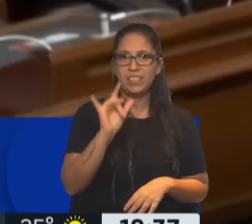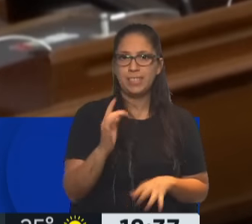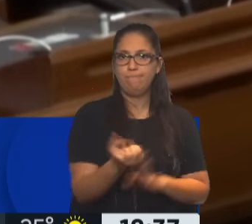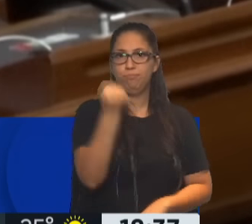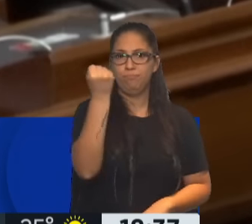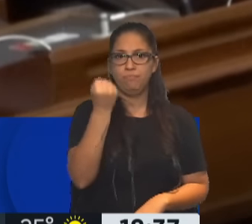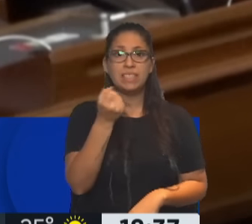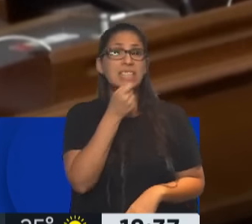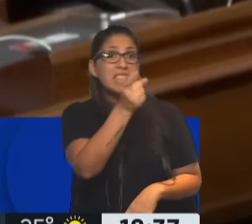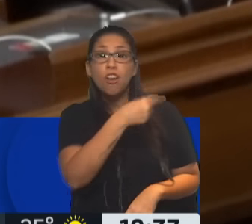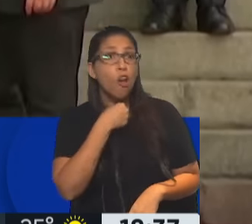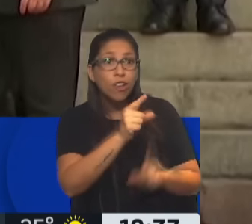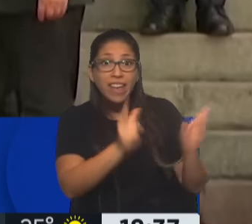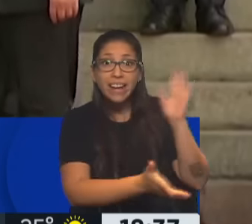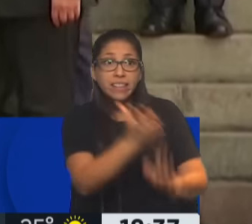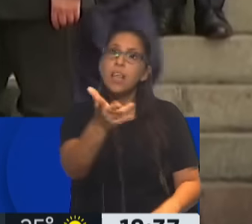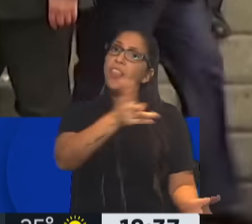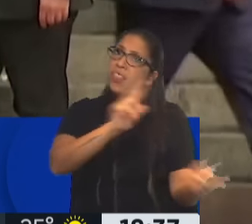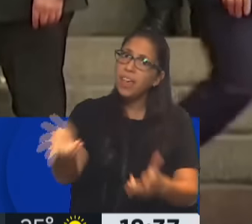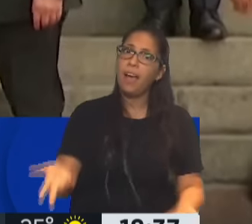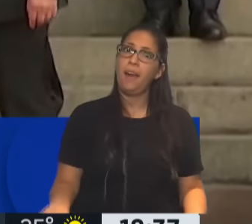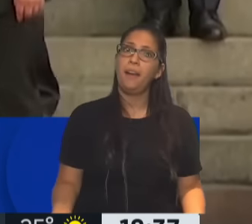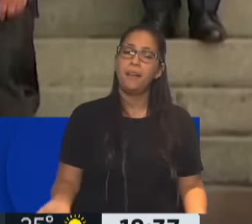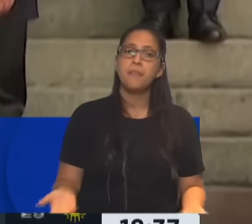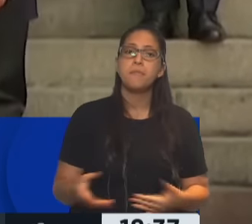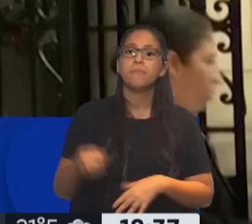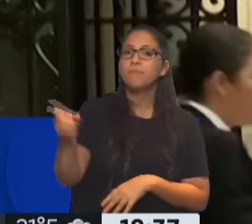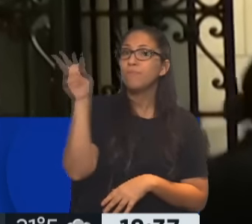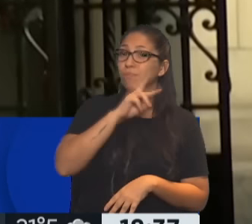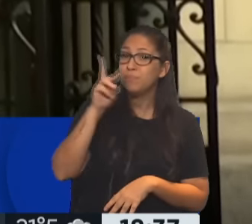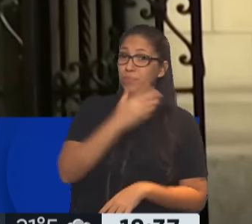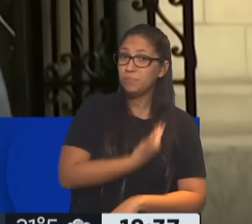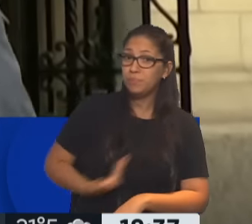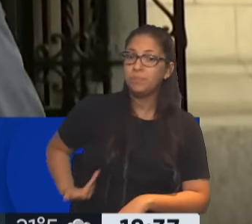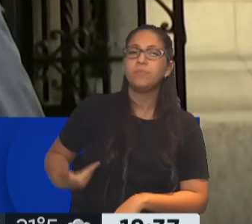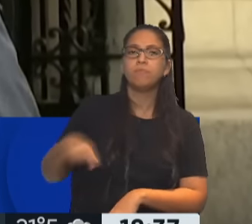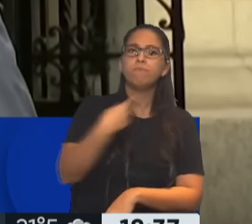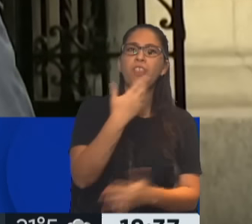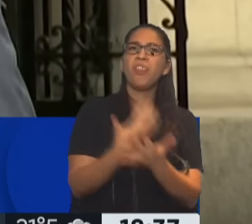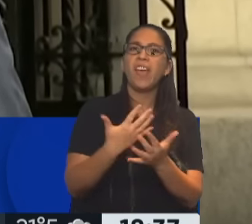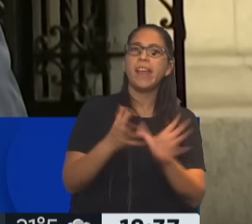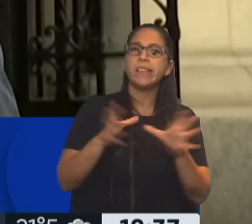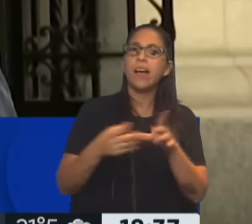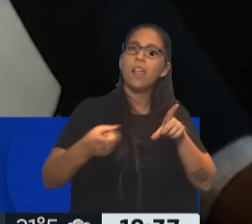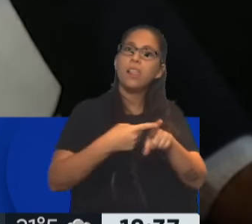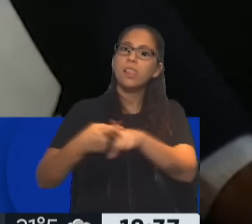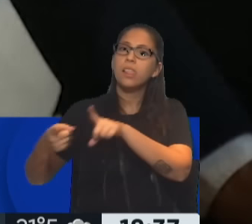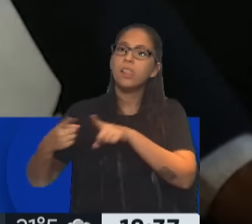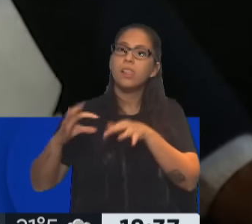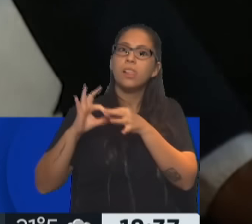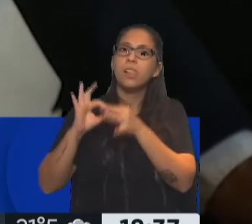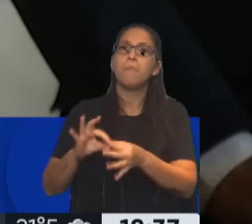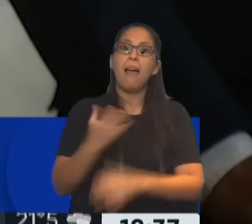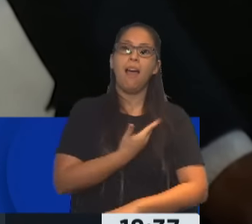Si no se quieren ir, díganlo. Es que Boluarte se ocupó de tejer una alianza con diversos sectores de la derecha peruana para garantizar la estabilidad